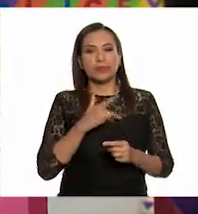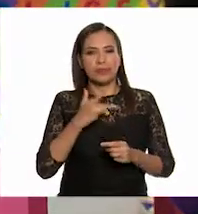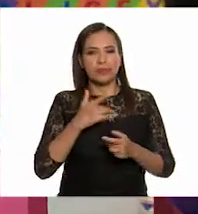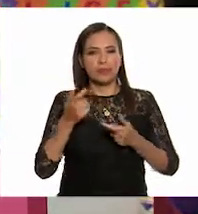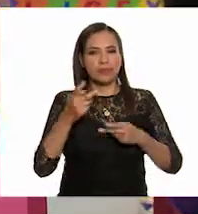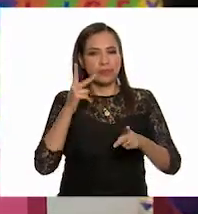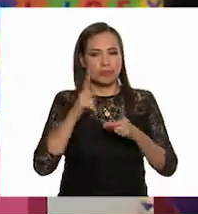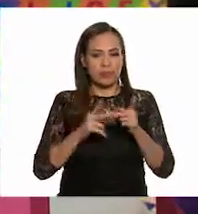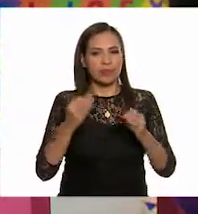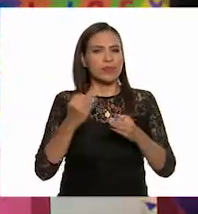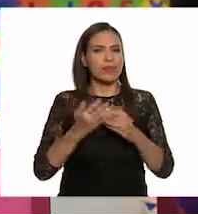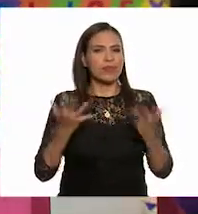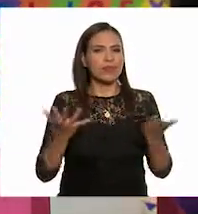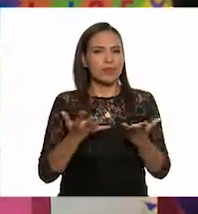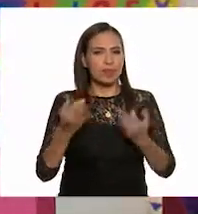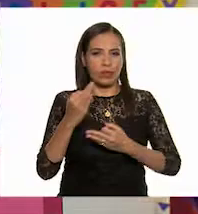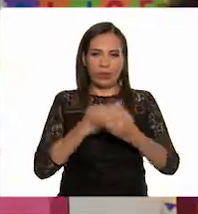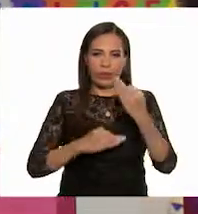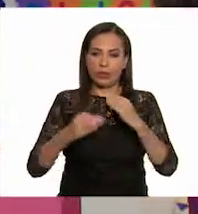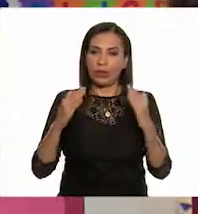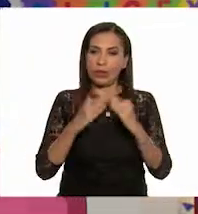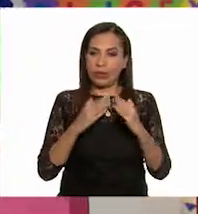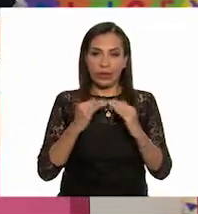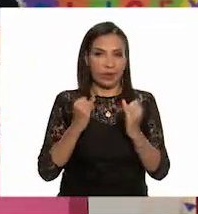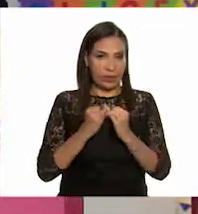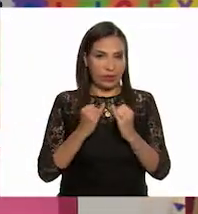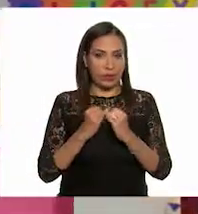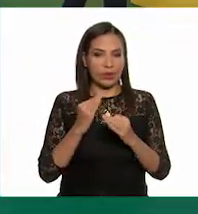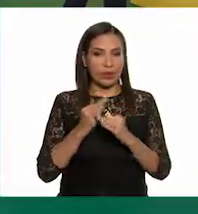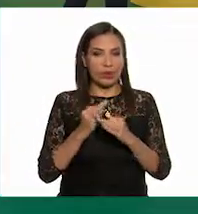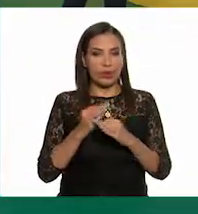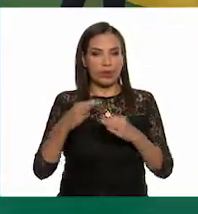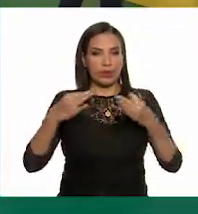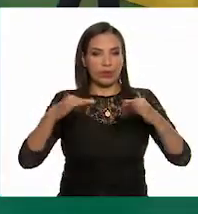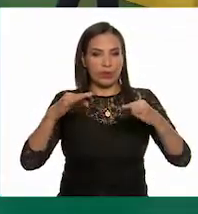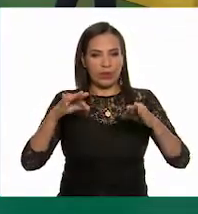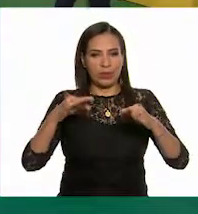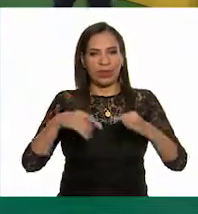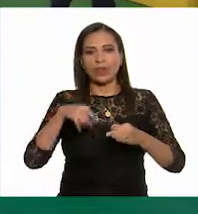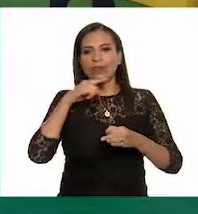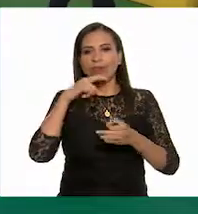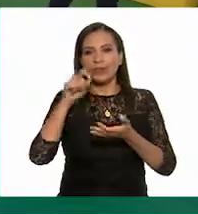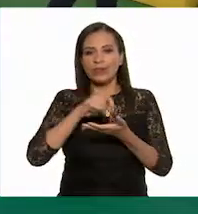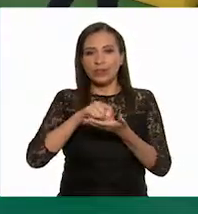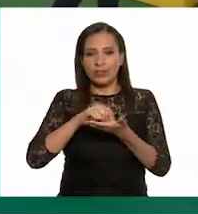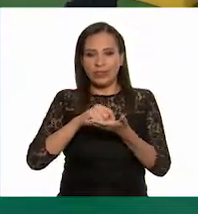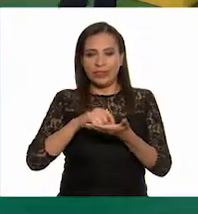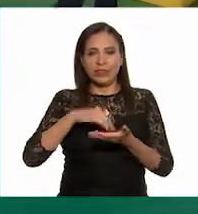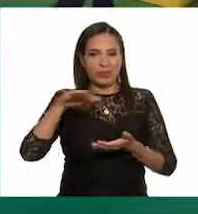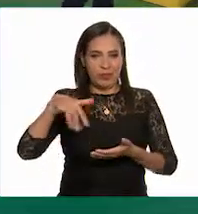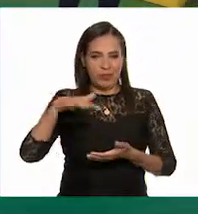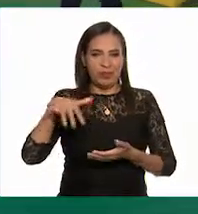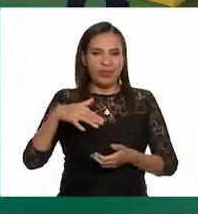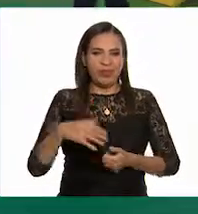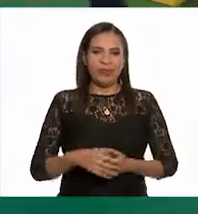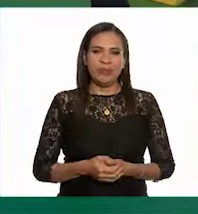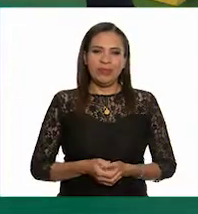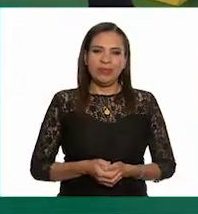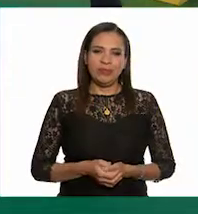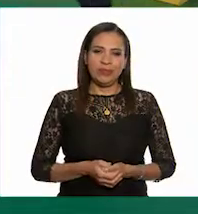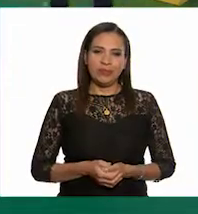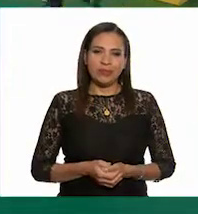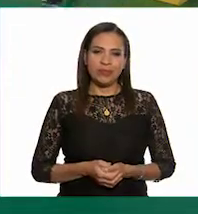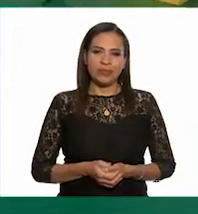y vamos rápidamente, todos ahí en casa y aquí también, por una hoja y un lápiz. ¿Una hoja? Sí, sí, sí,